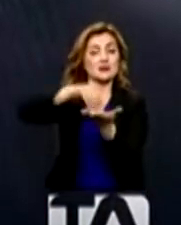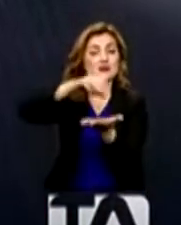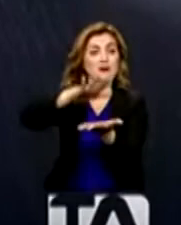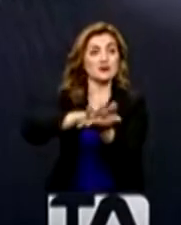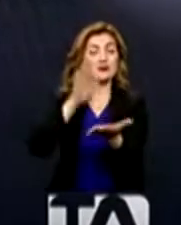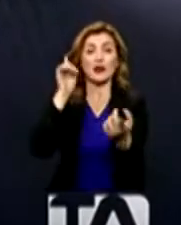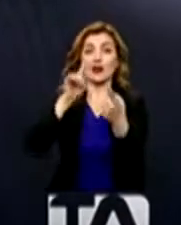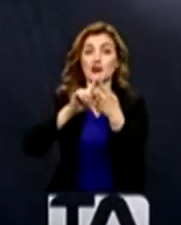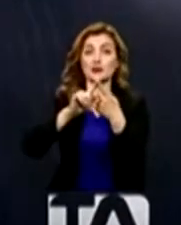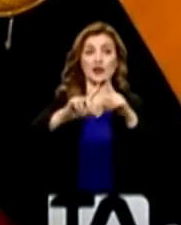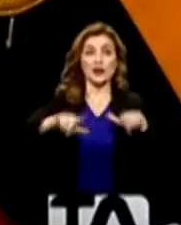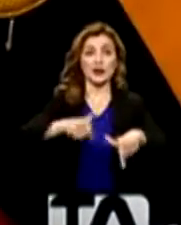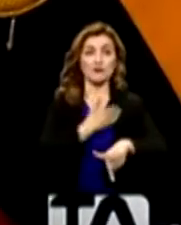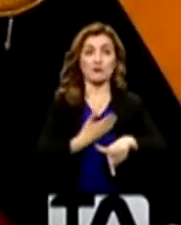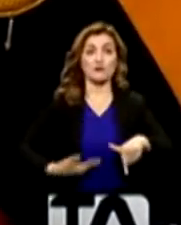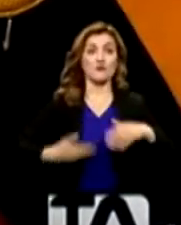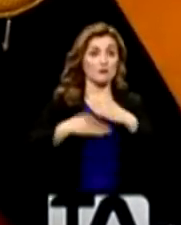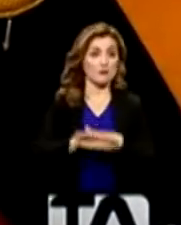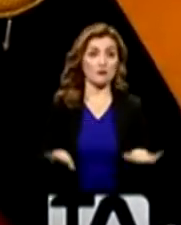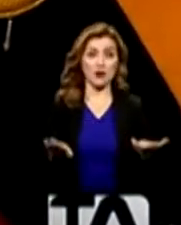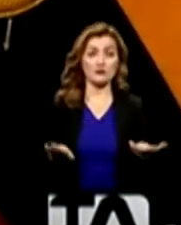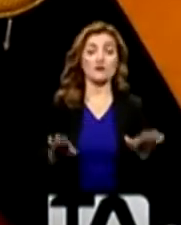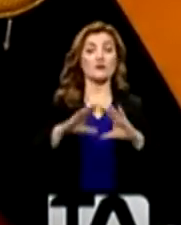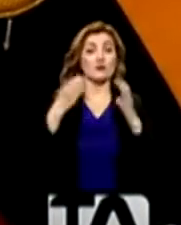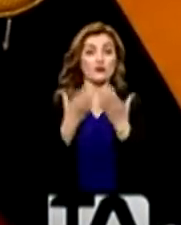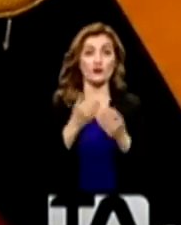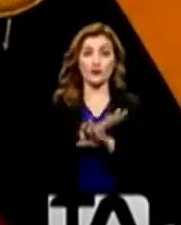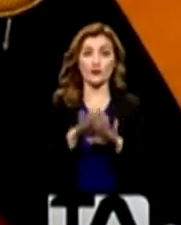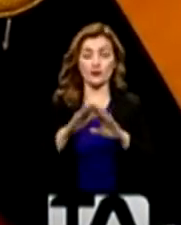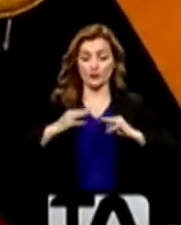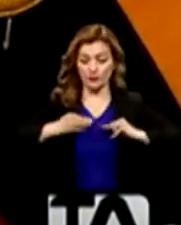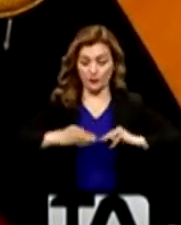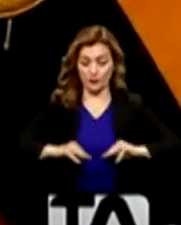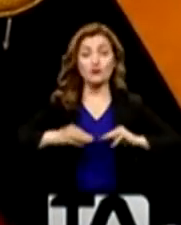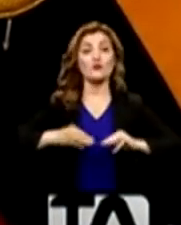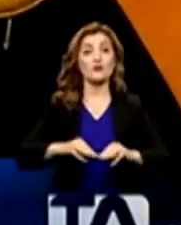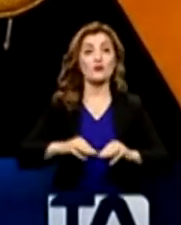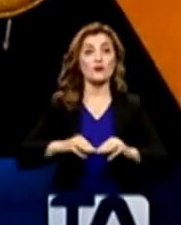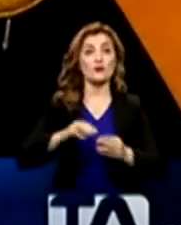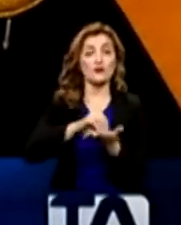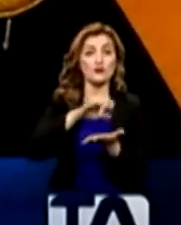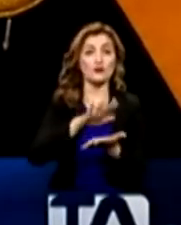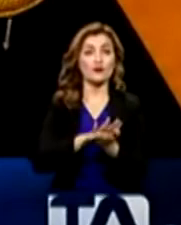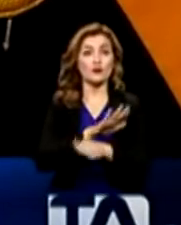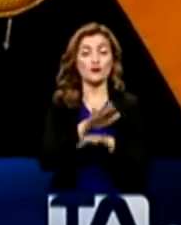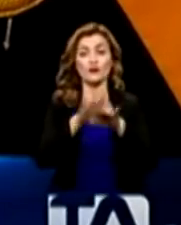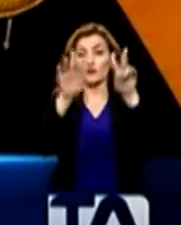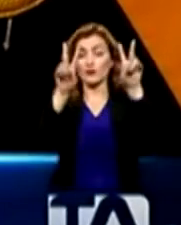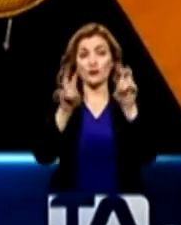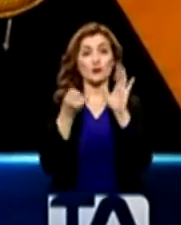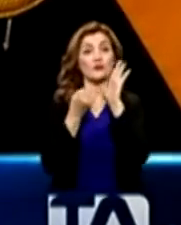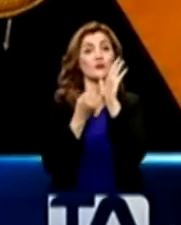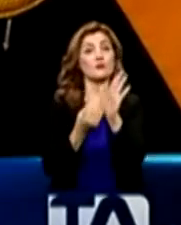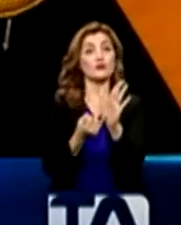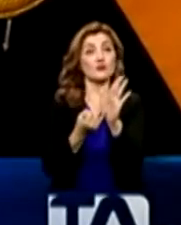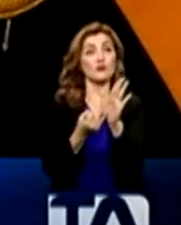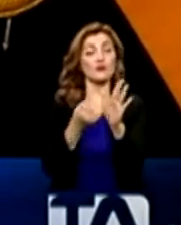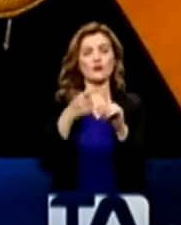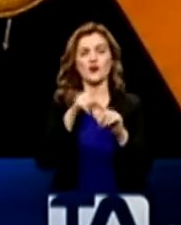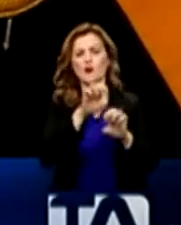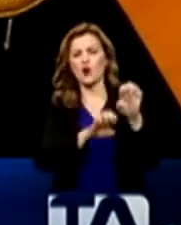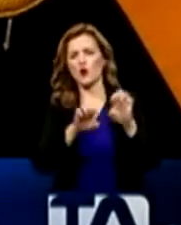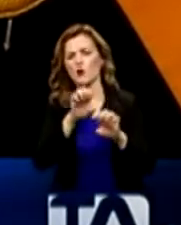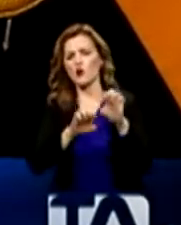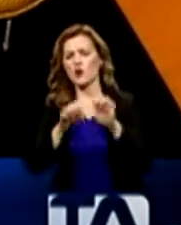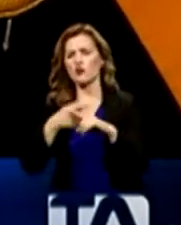termine el gobierno de Moreno. Habrá que establecer una metodología correspondiente que establezca la identificación de los casos que